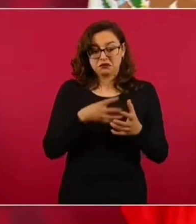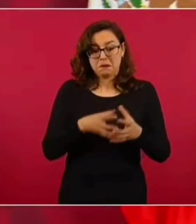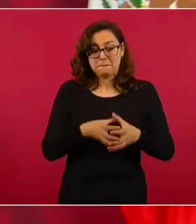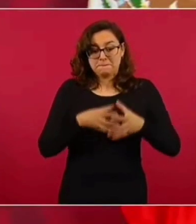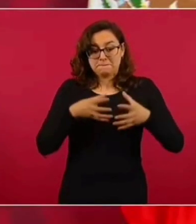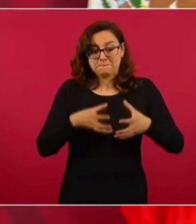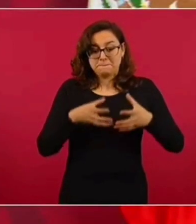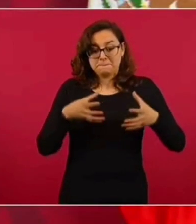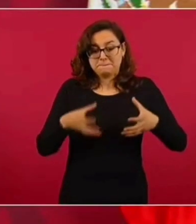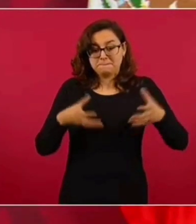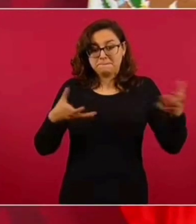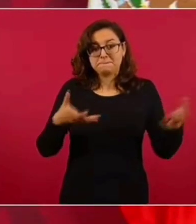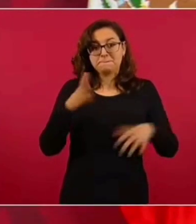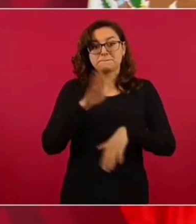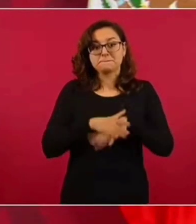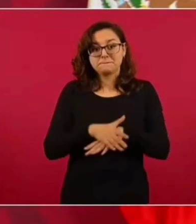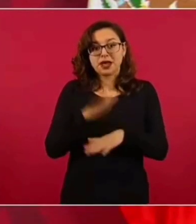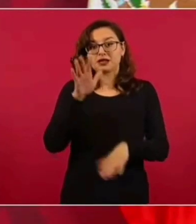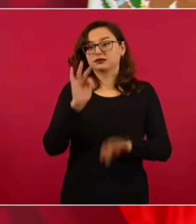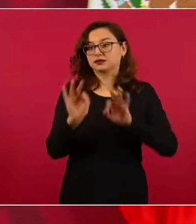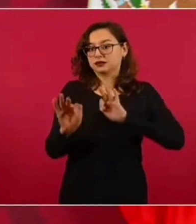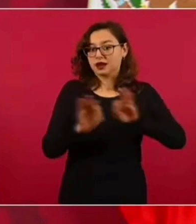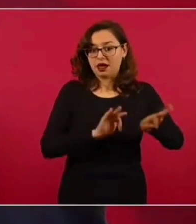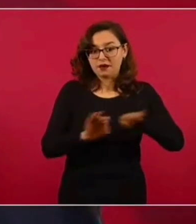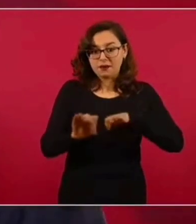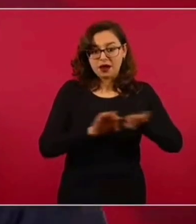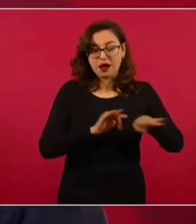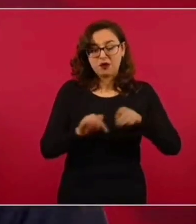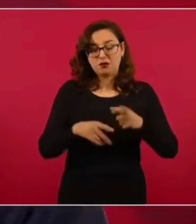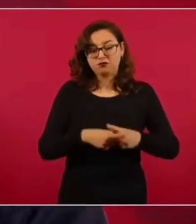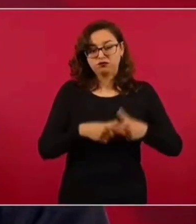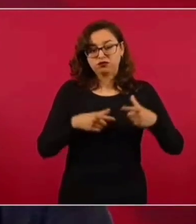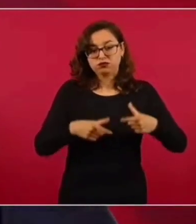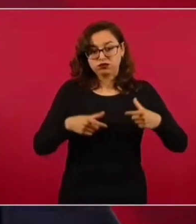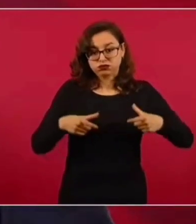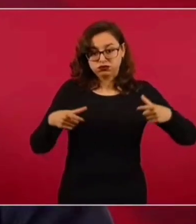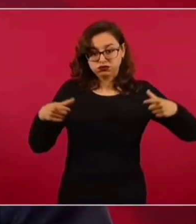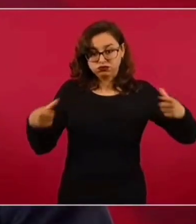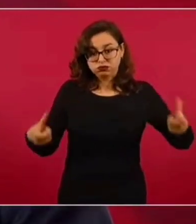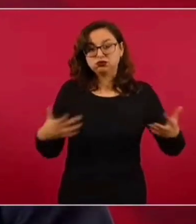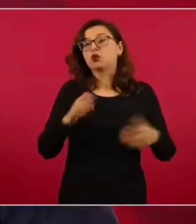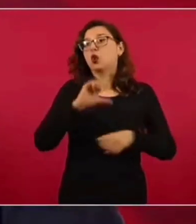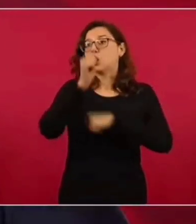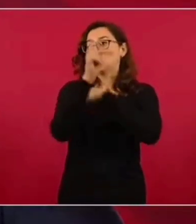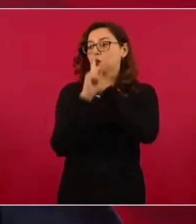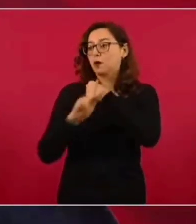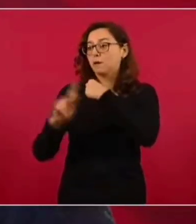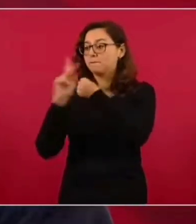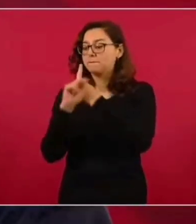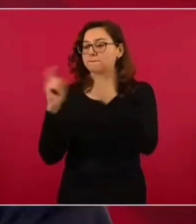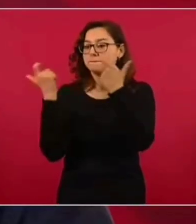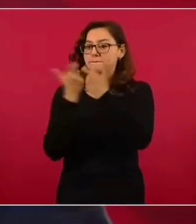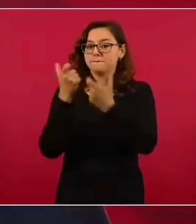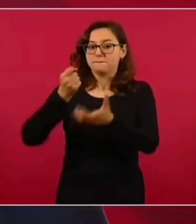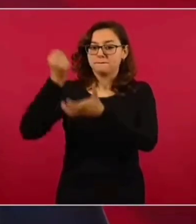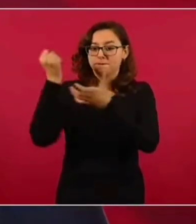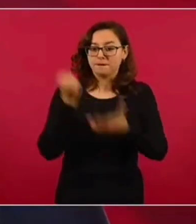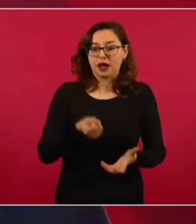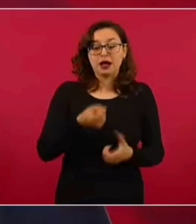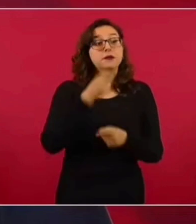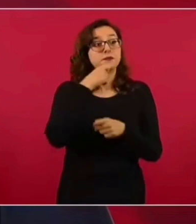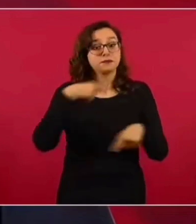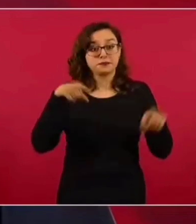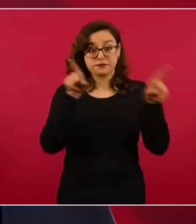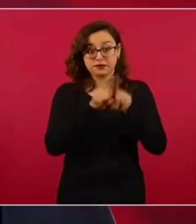crecimiento y empleos. Y cuando hablo de inversión foránea, inversión extranjera, incluyo las remesas.